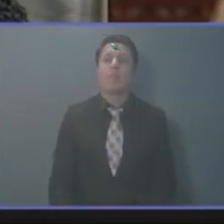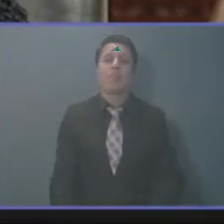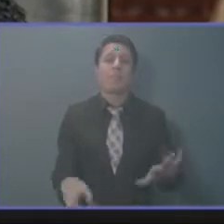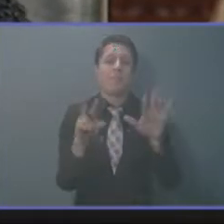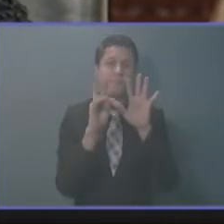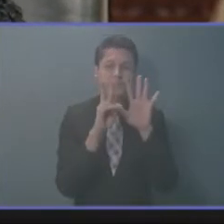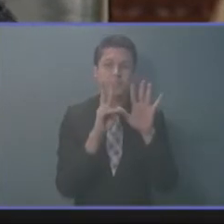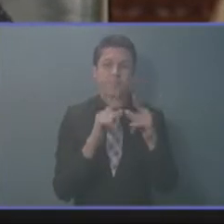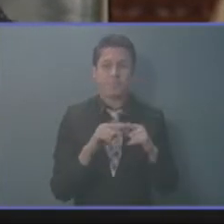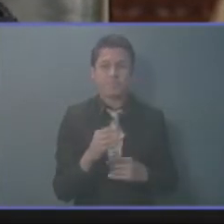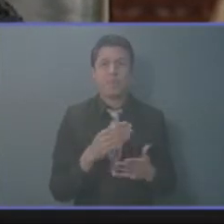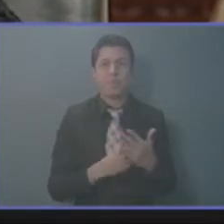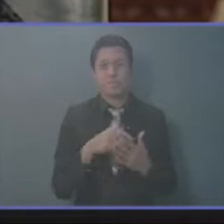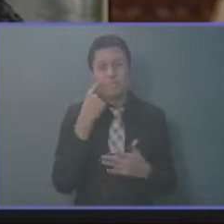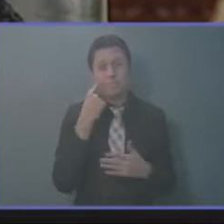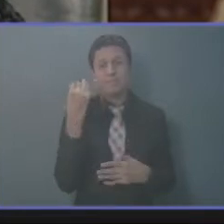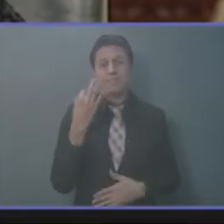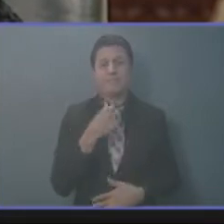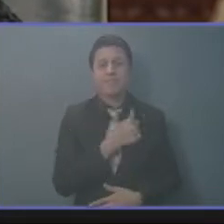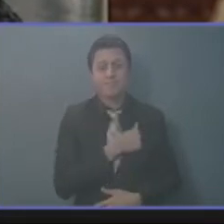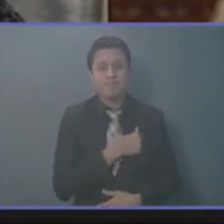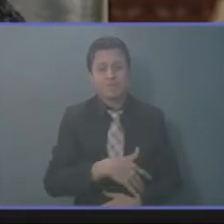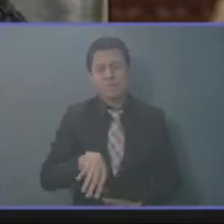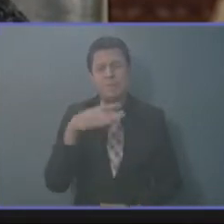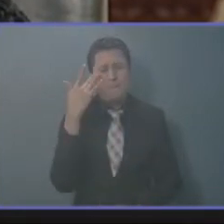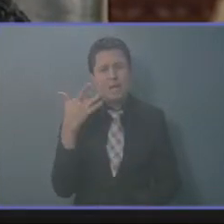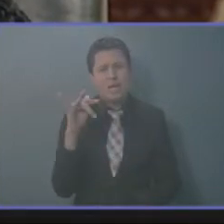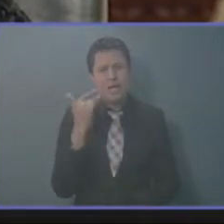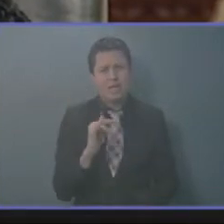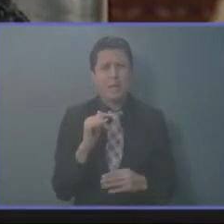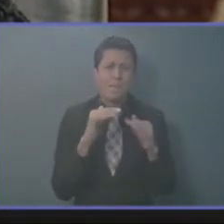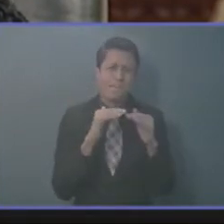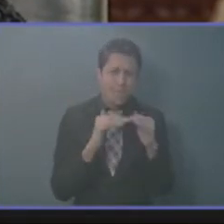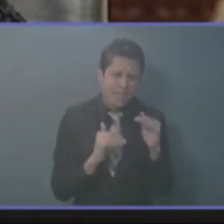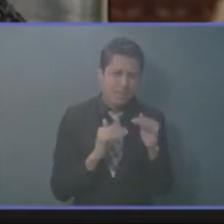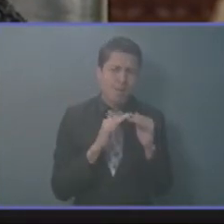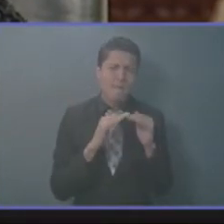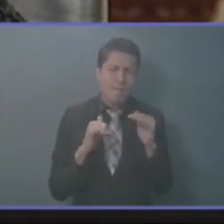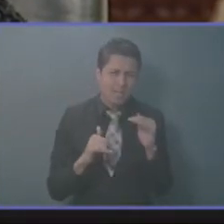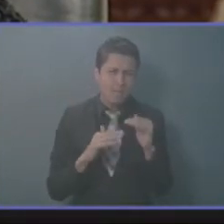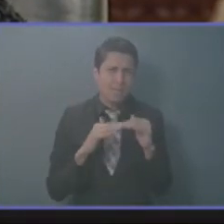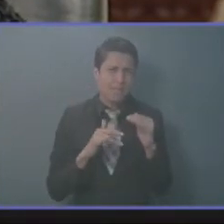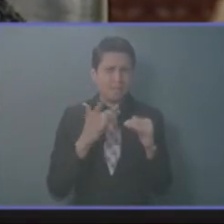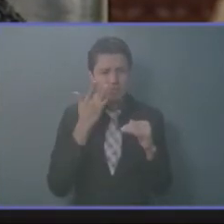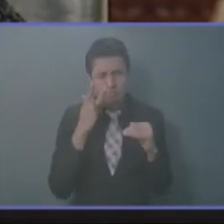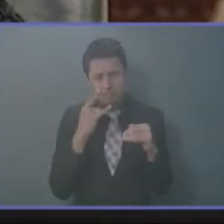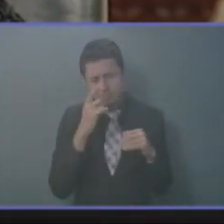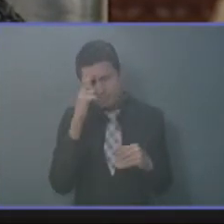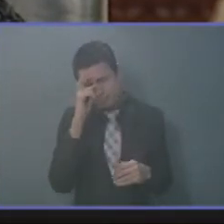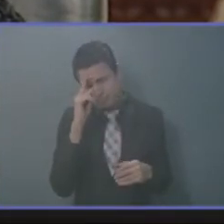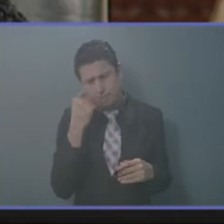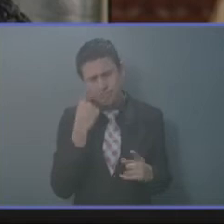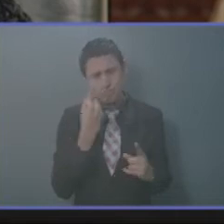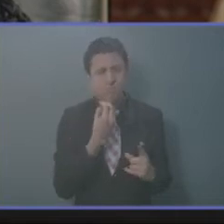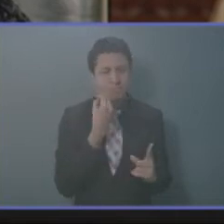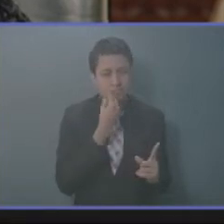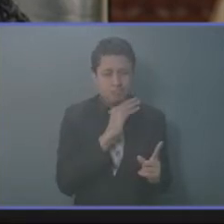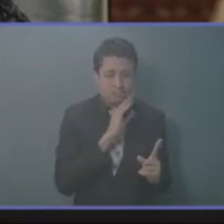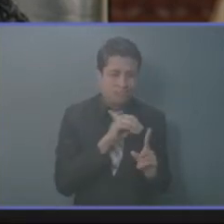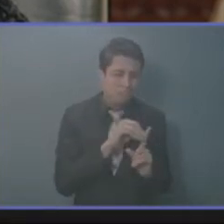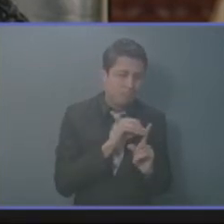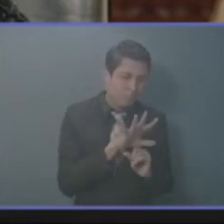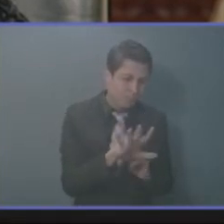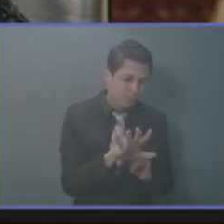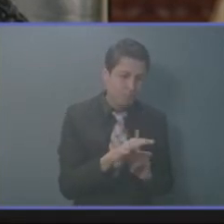Séptimo, que se debe minimizar el riesgo de los médicos ante accidentes de trabajo y enfermedades profesionales,